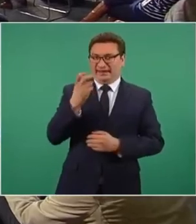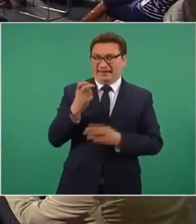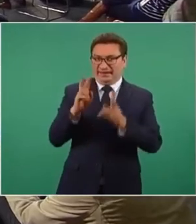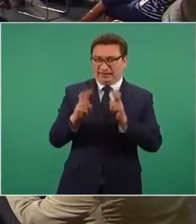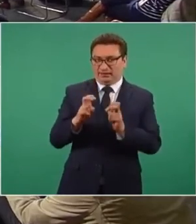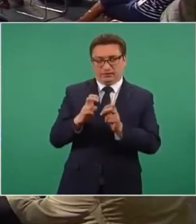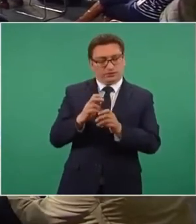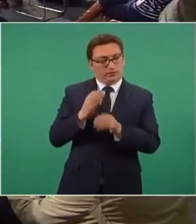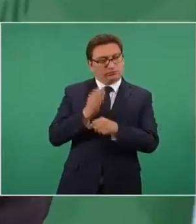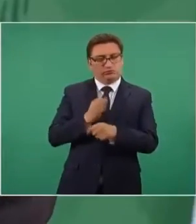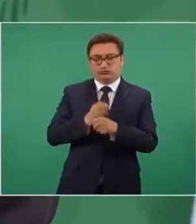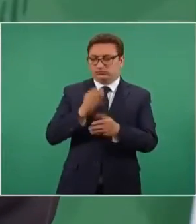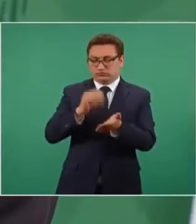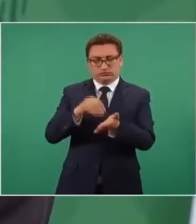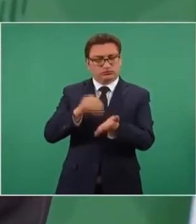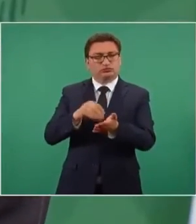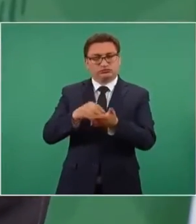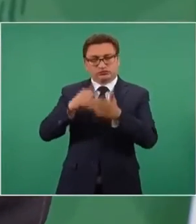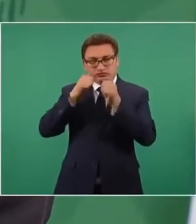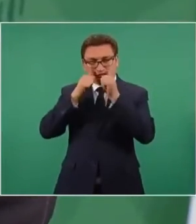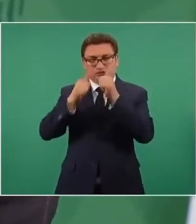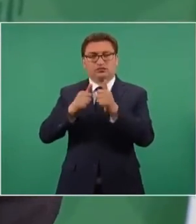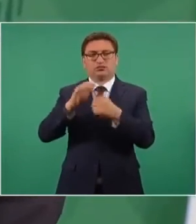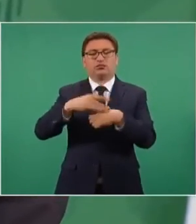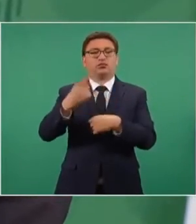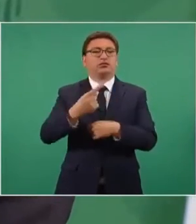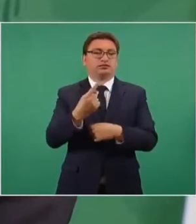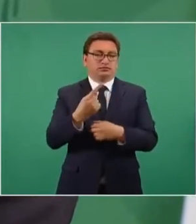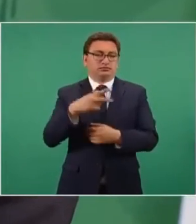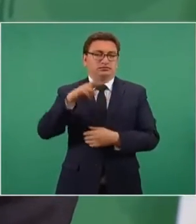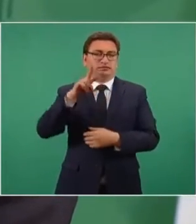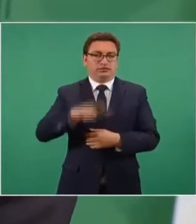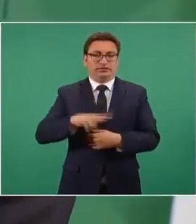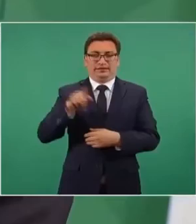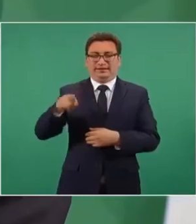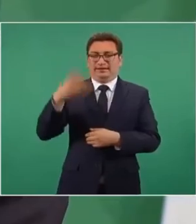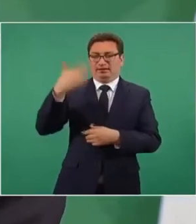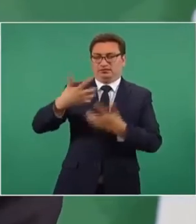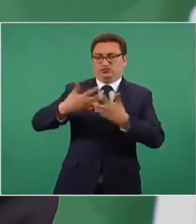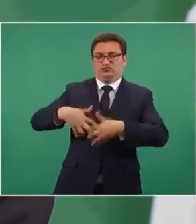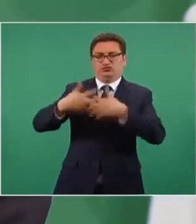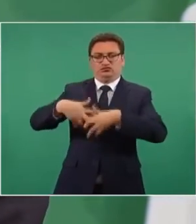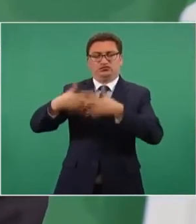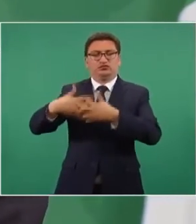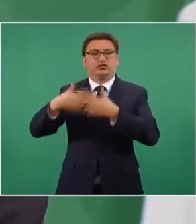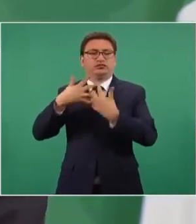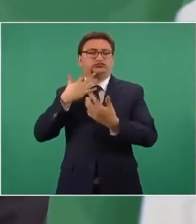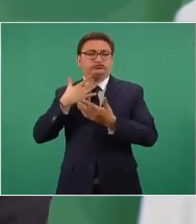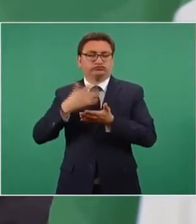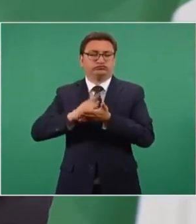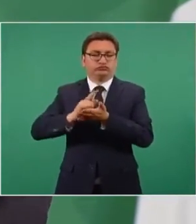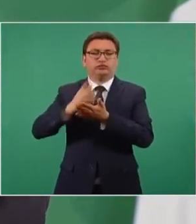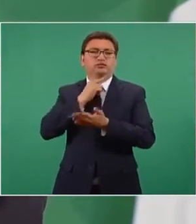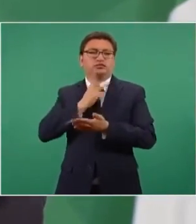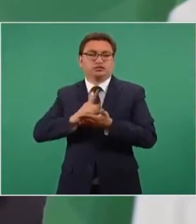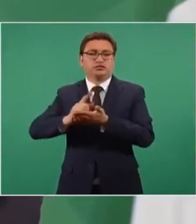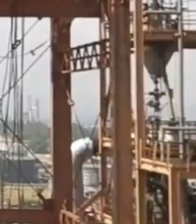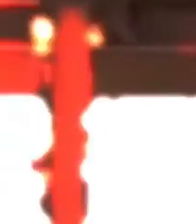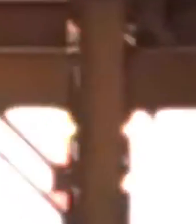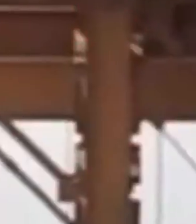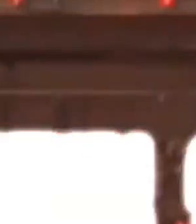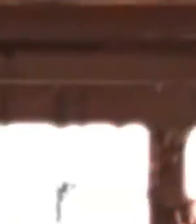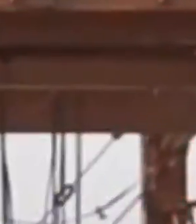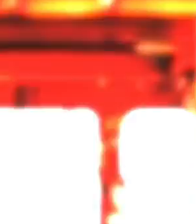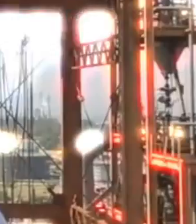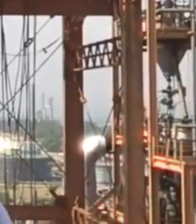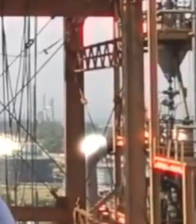asunto, porque en efecto, esta fue una refinería que se construyó en el tiempo de Salinas.